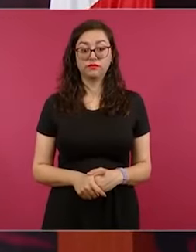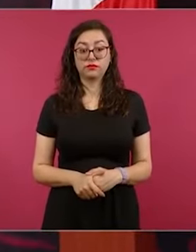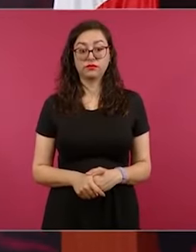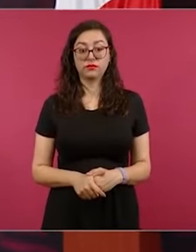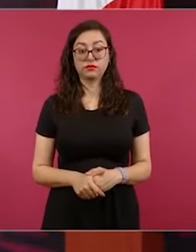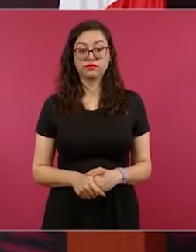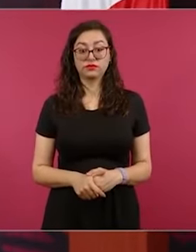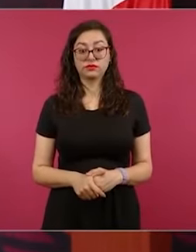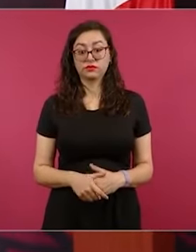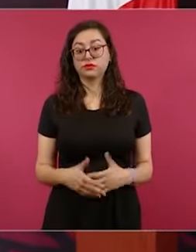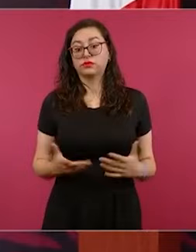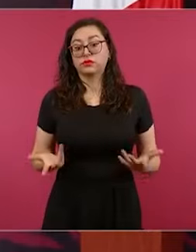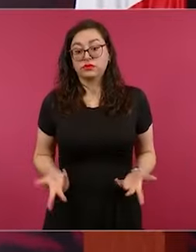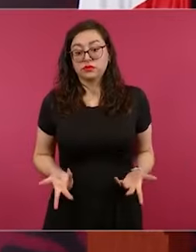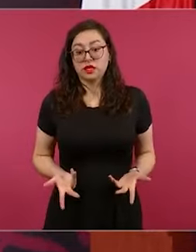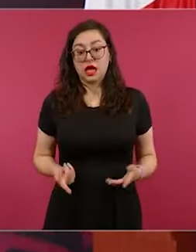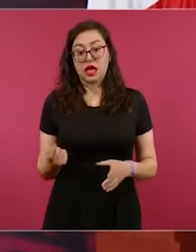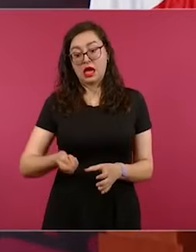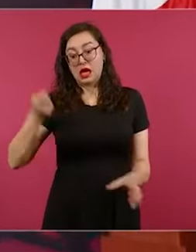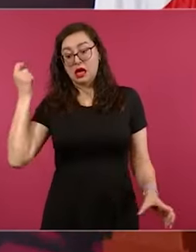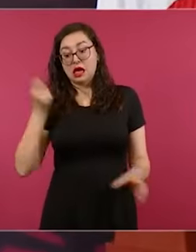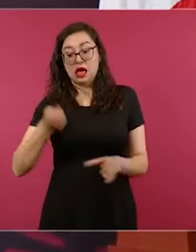de si están sentenciados o no,